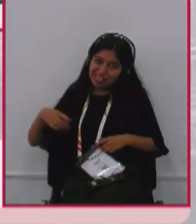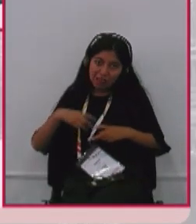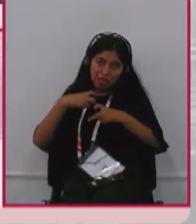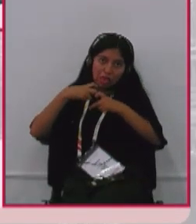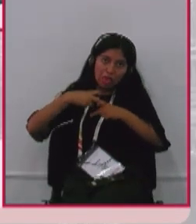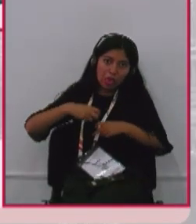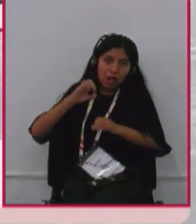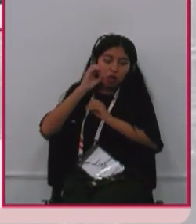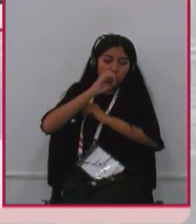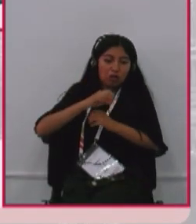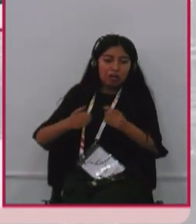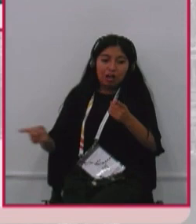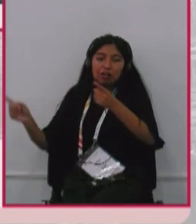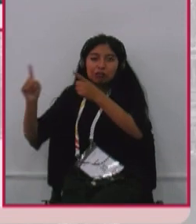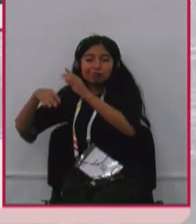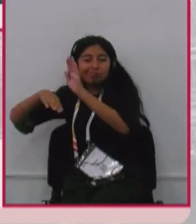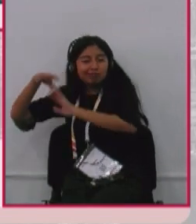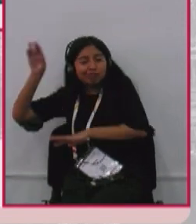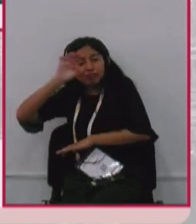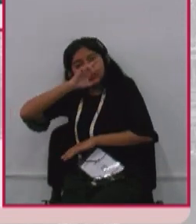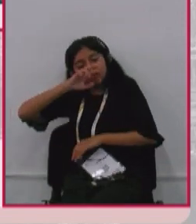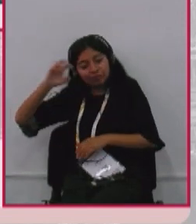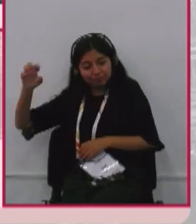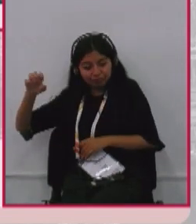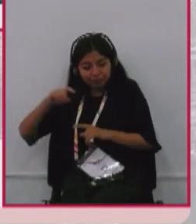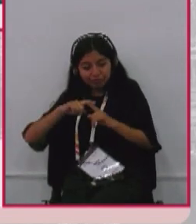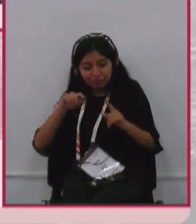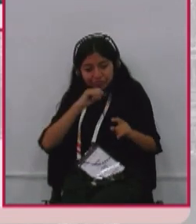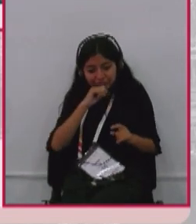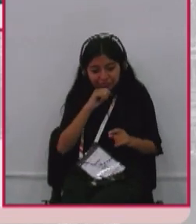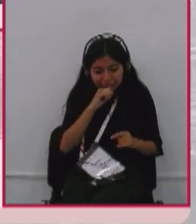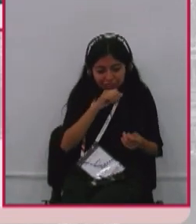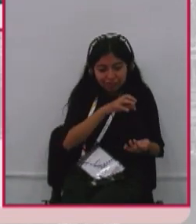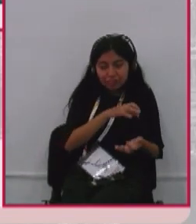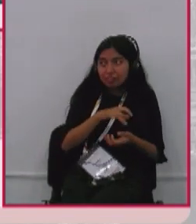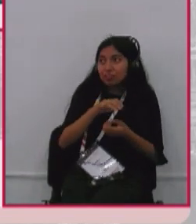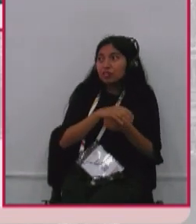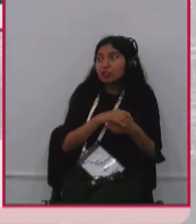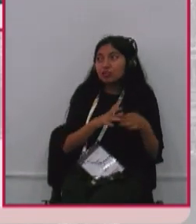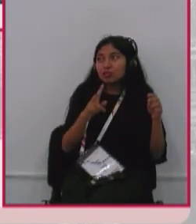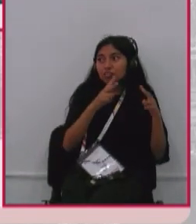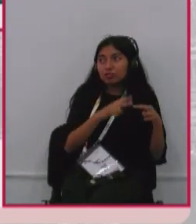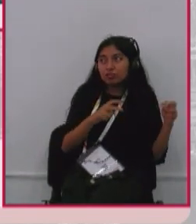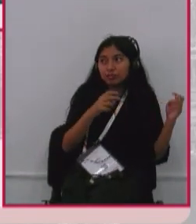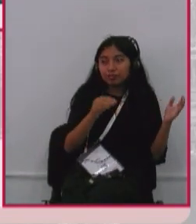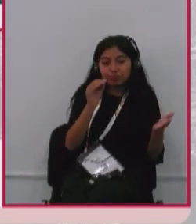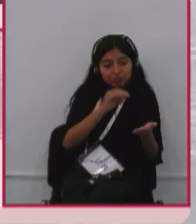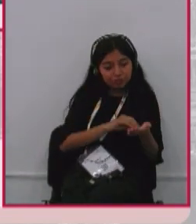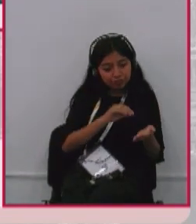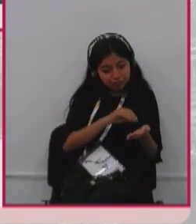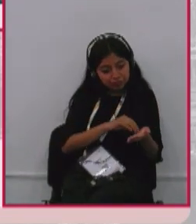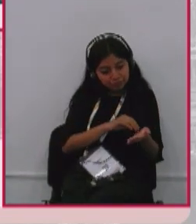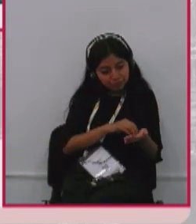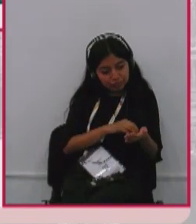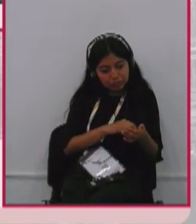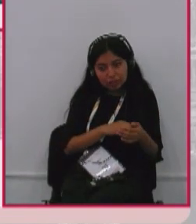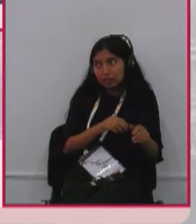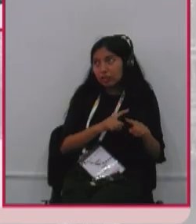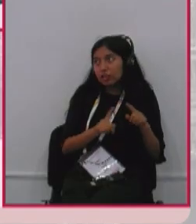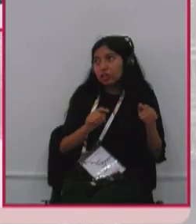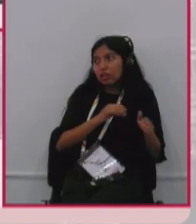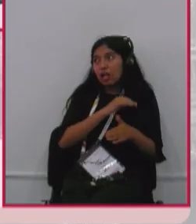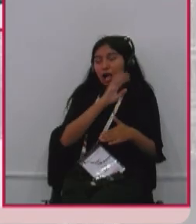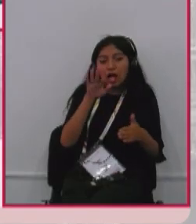tenían capacidad en la molienda, pero no tenían capacidad en la flotación. Entonces lo que se evaluó fue implementar celdas convencionales, pero el gran problema que